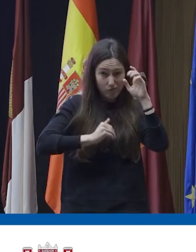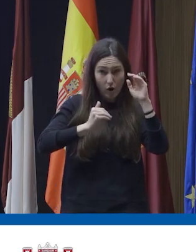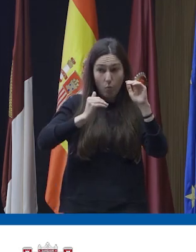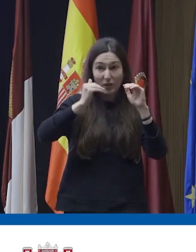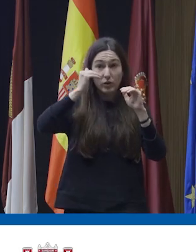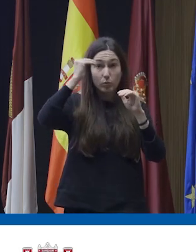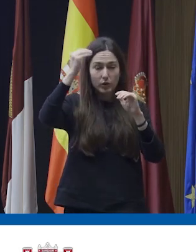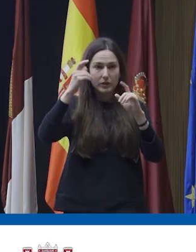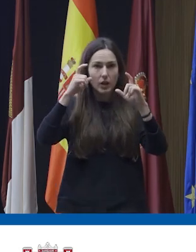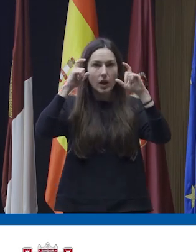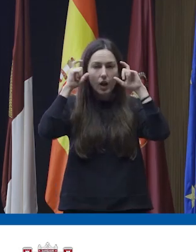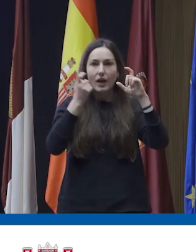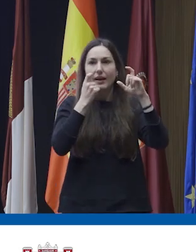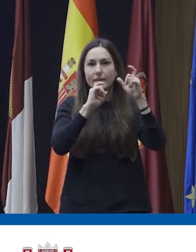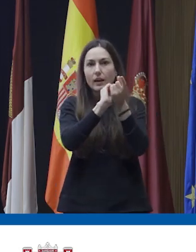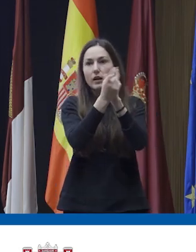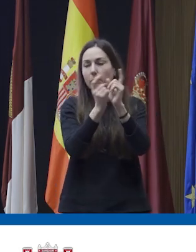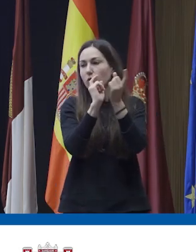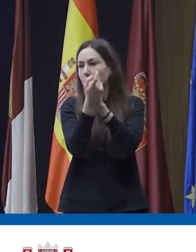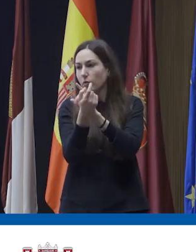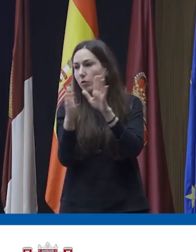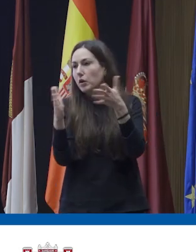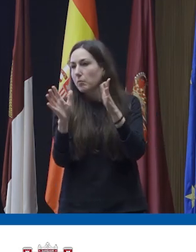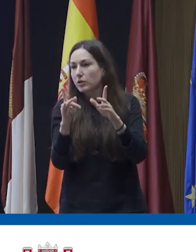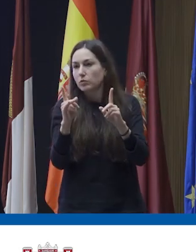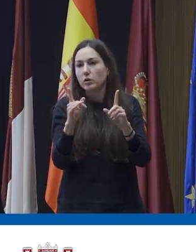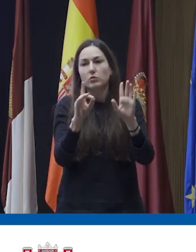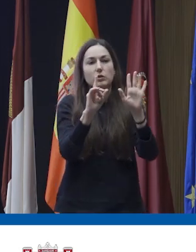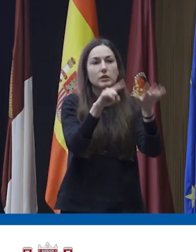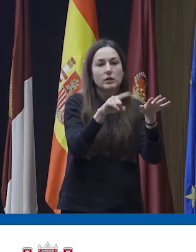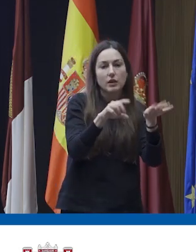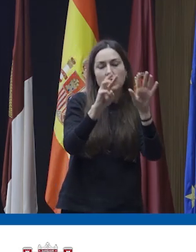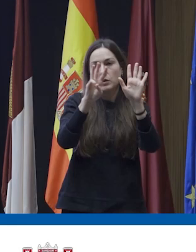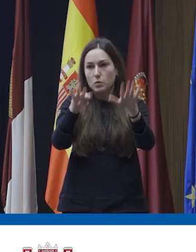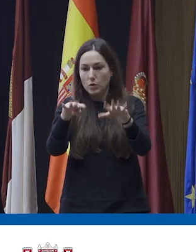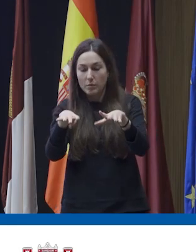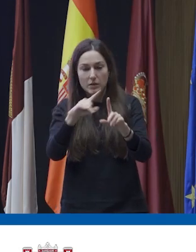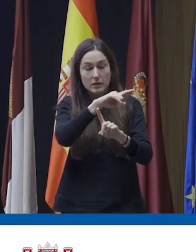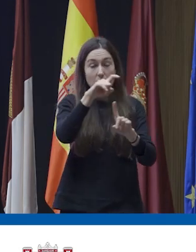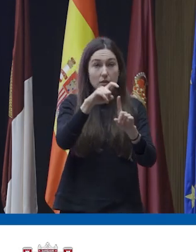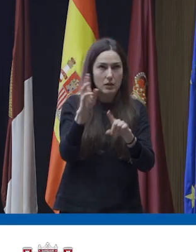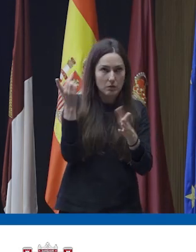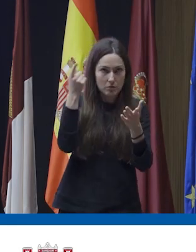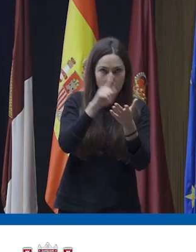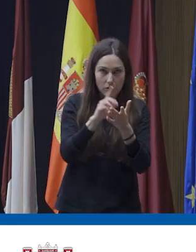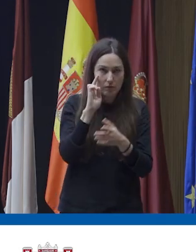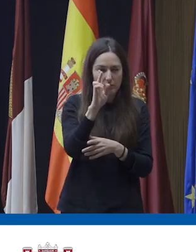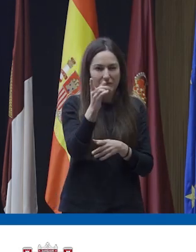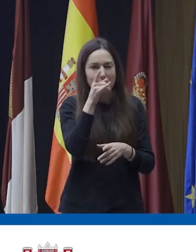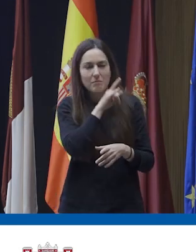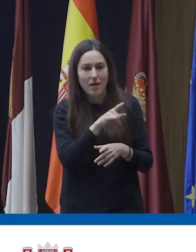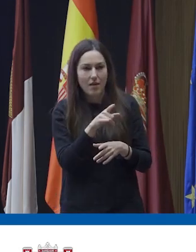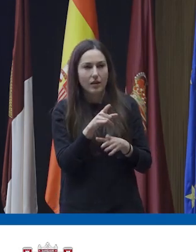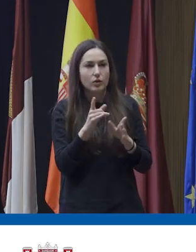cristal y nos dure el próximo cristal que nos vamos haciendo, pues entre 6 y 9 meses ya volvemos a ver otra vez mal y otra vez mal. Pues